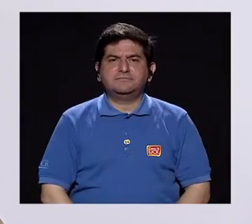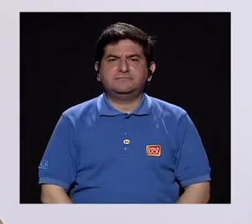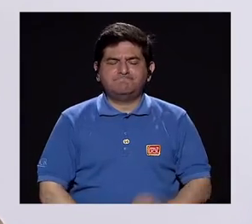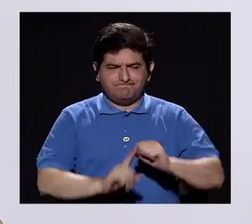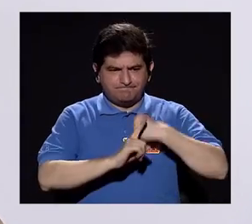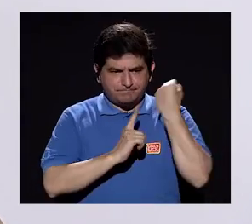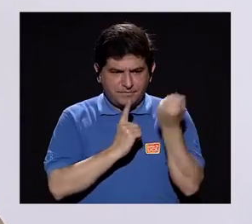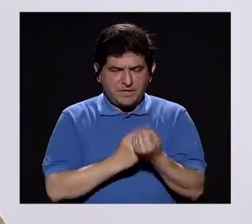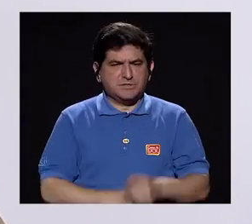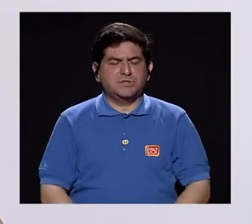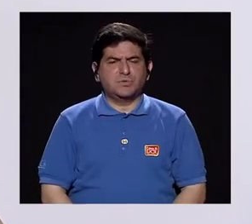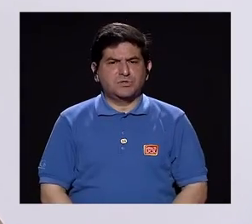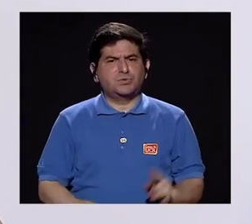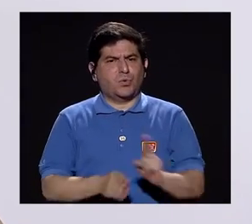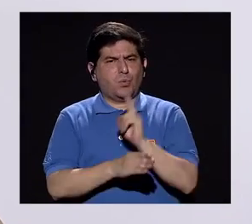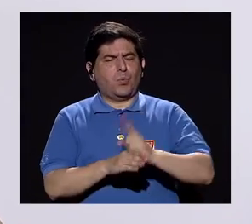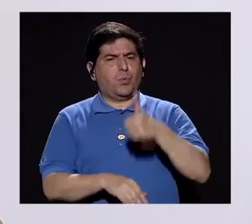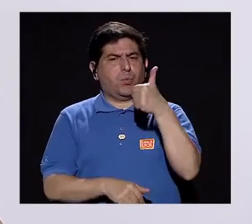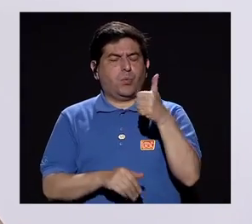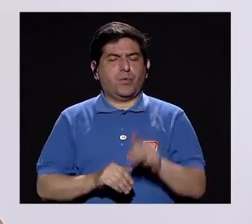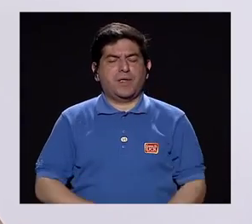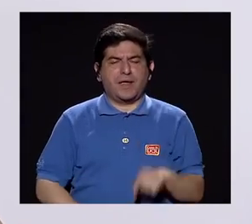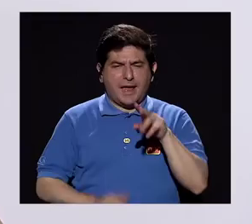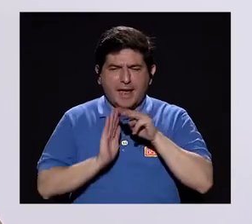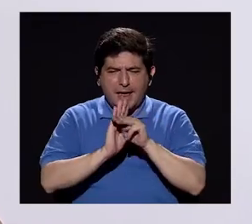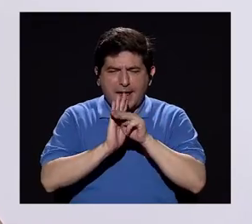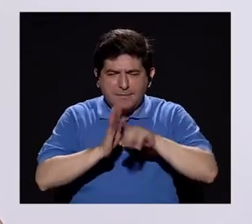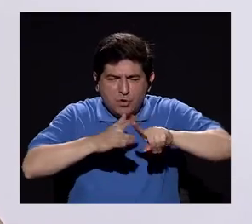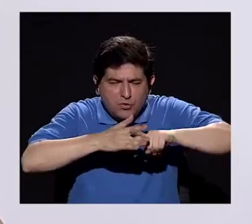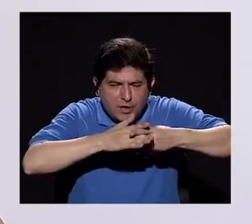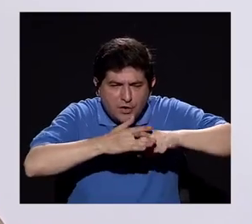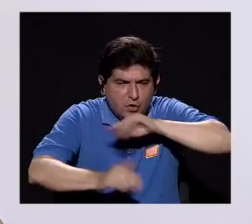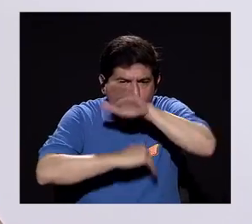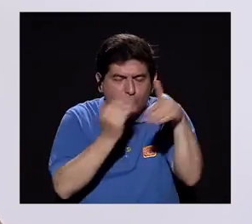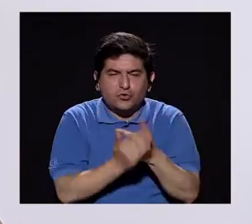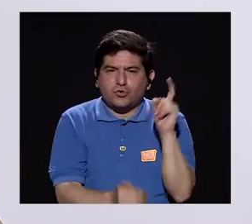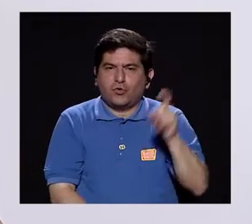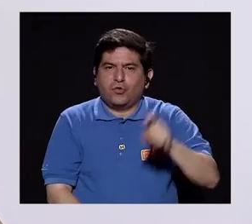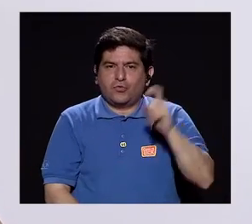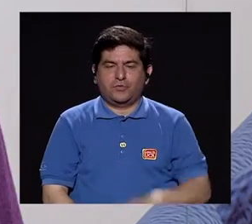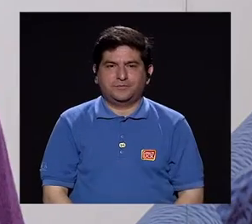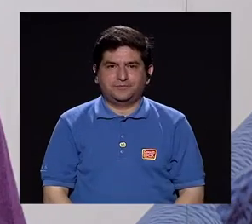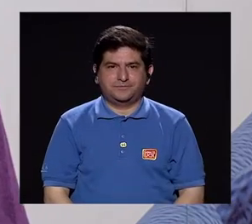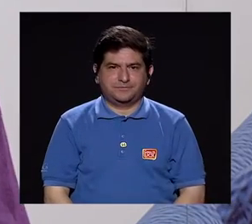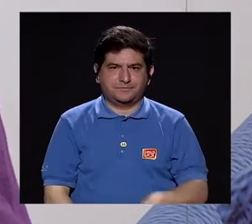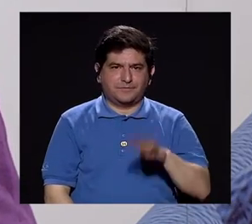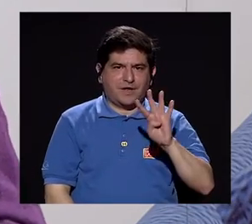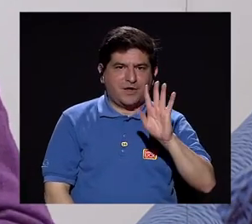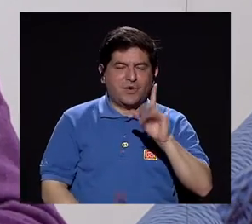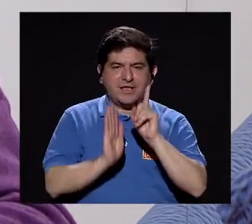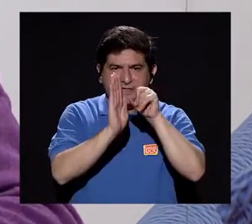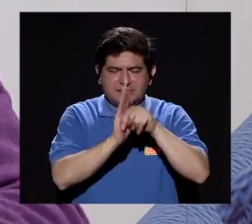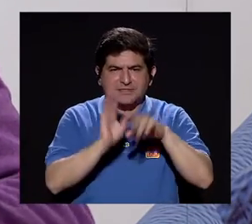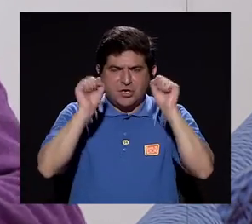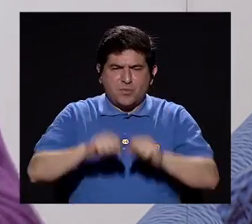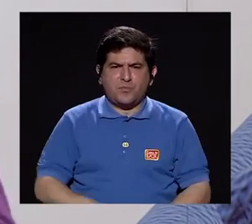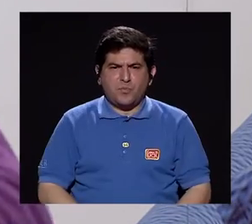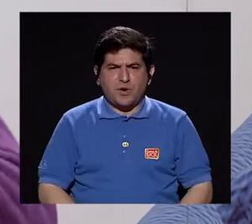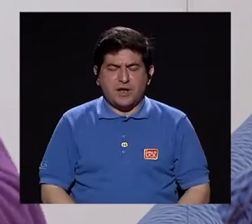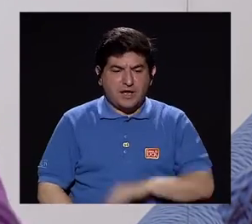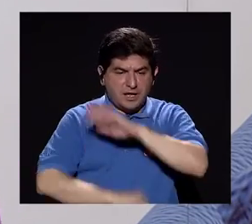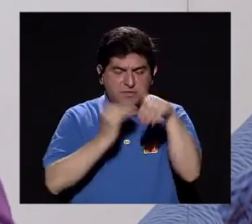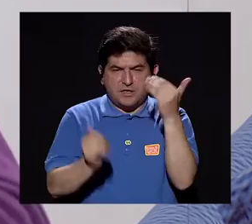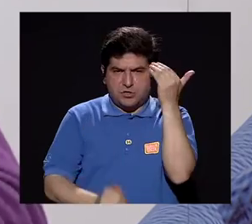ese es mucho más útil para el modelo para calibrar todas las cosas que teníamos que calibrar y ya nos quedan 45 segundos se podría